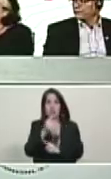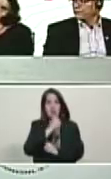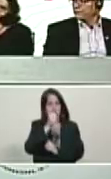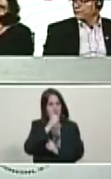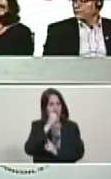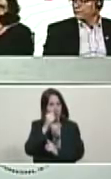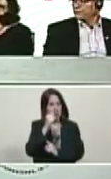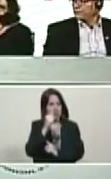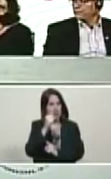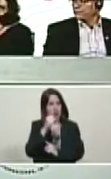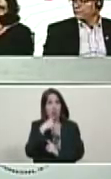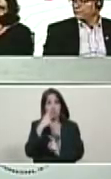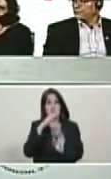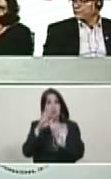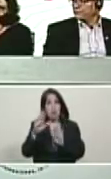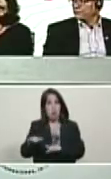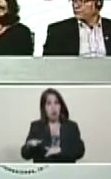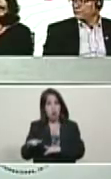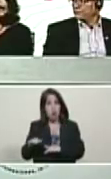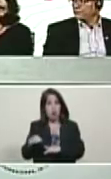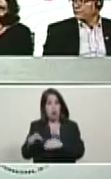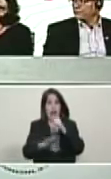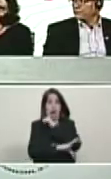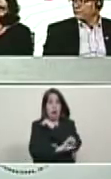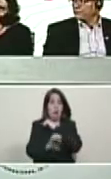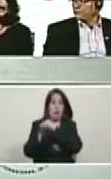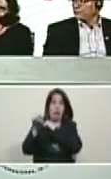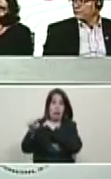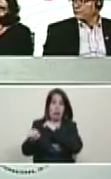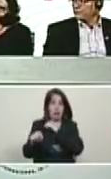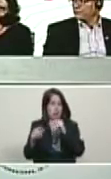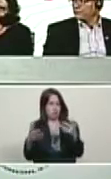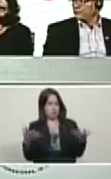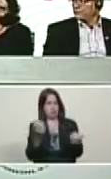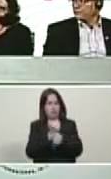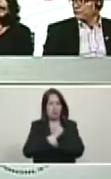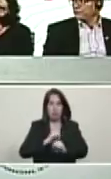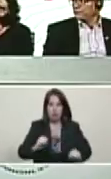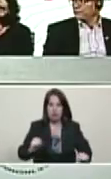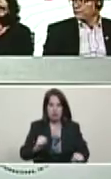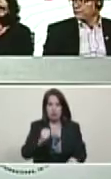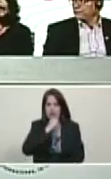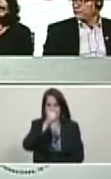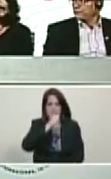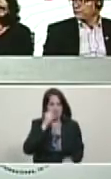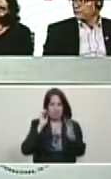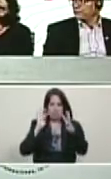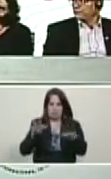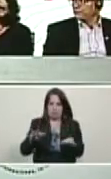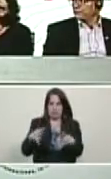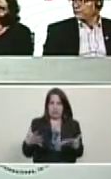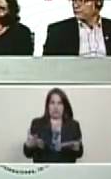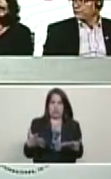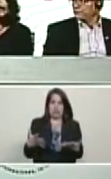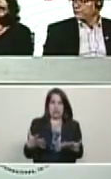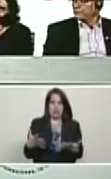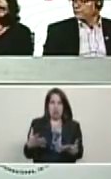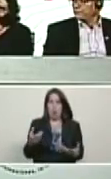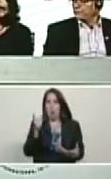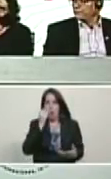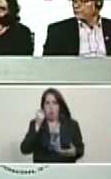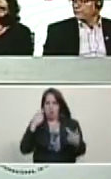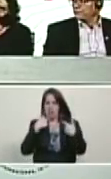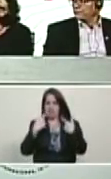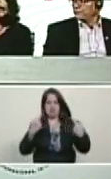reportaje favorable a estos delincuentes pero no tiene posibilidad de ningún reportaje favorable sale delincuente asumiéndose como